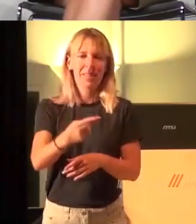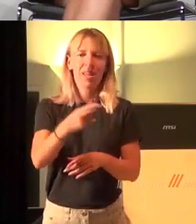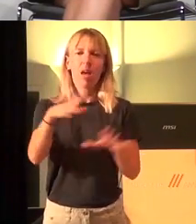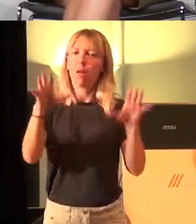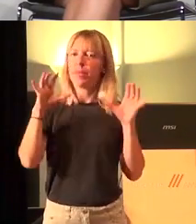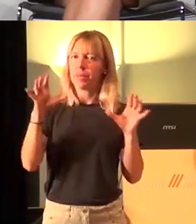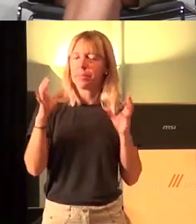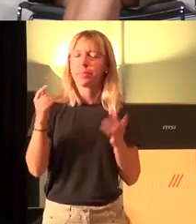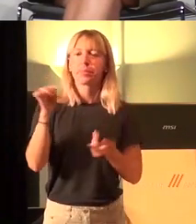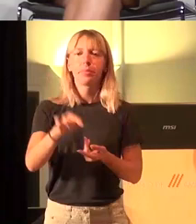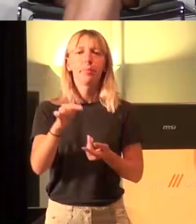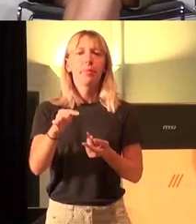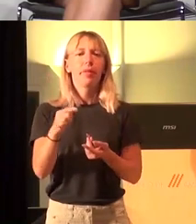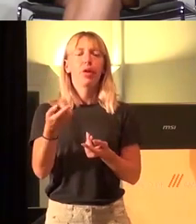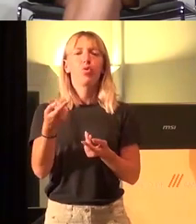aprender. Entonces,